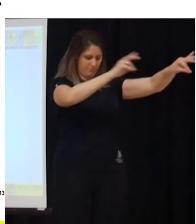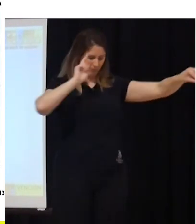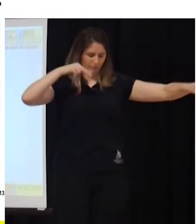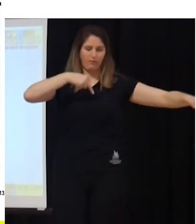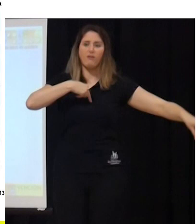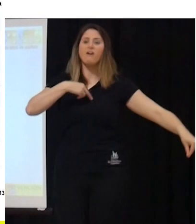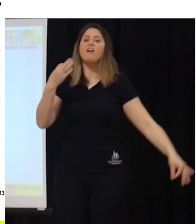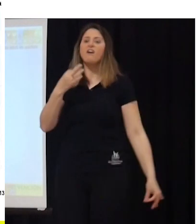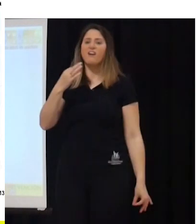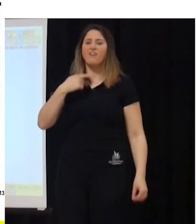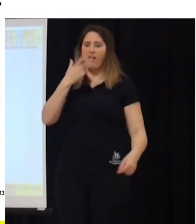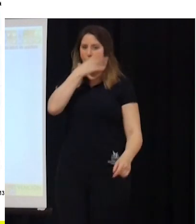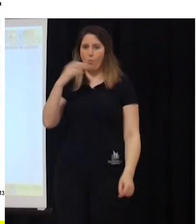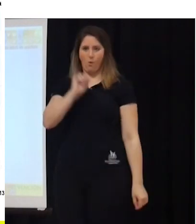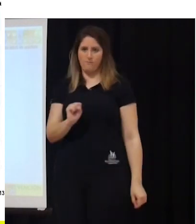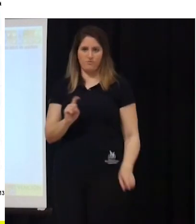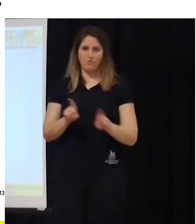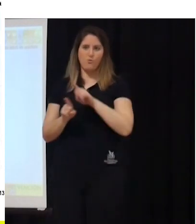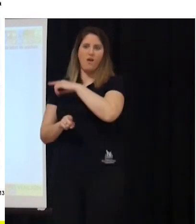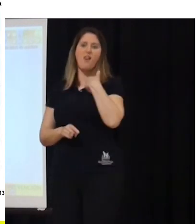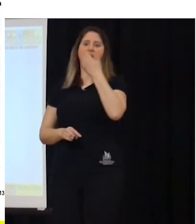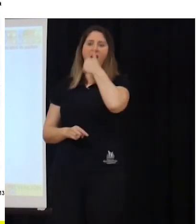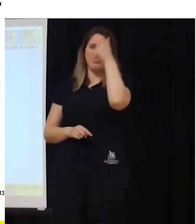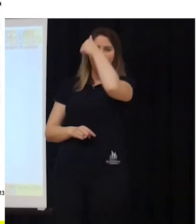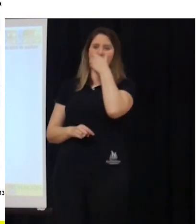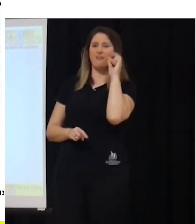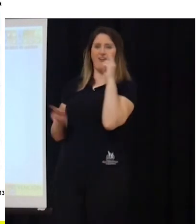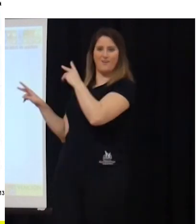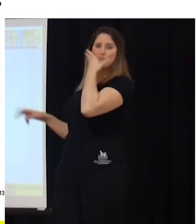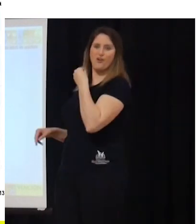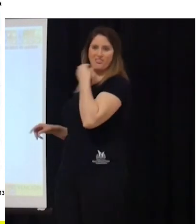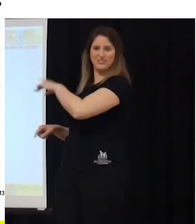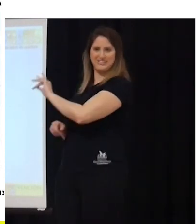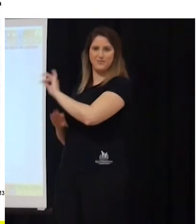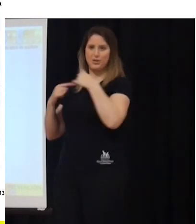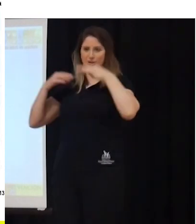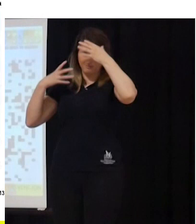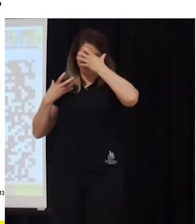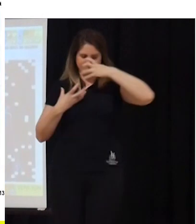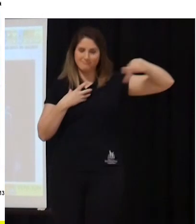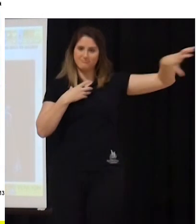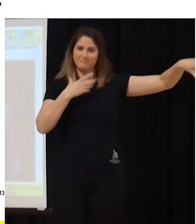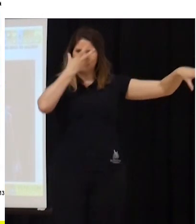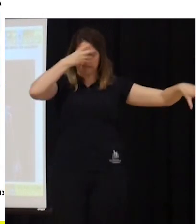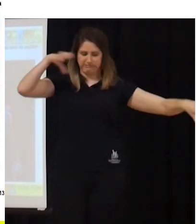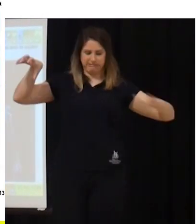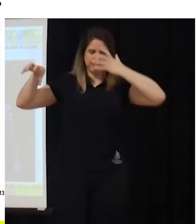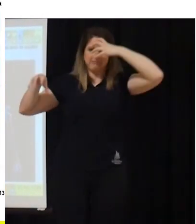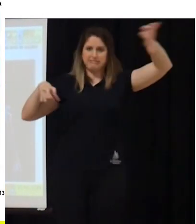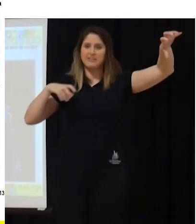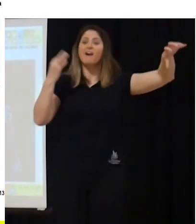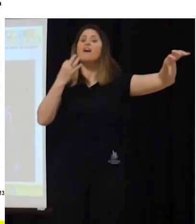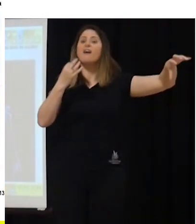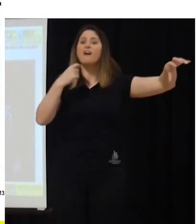empezamos a resultar menos atractivos que la gran hierba que acabamos de ver. Y si quitamos más las capas exteriores,